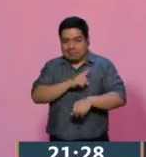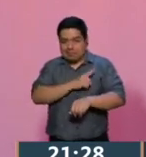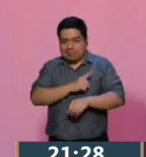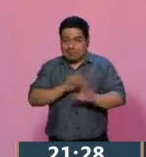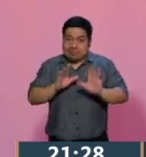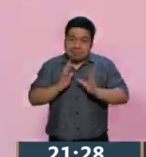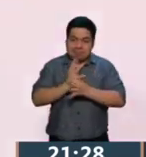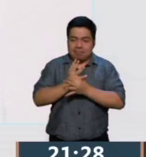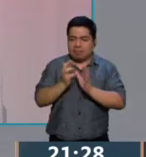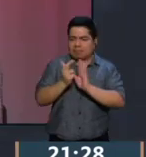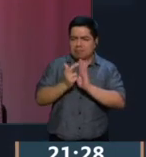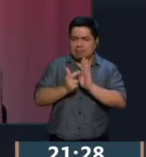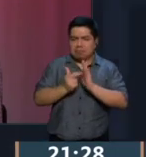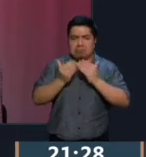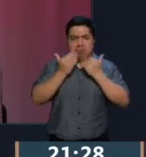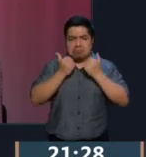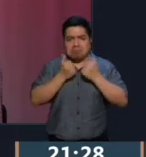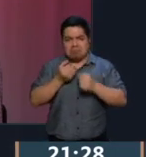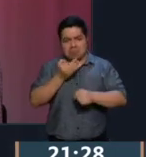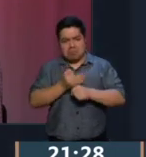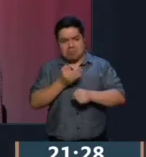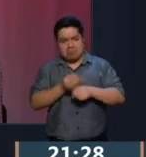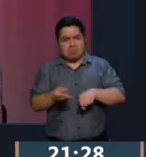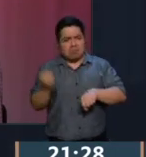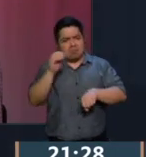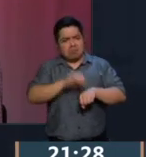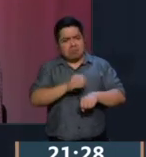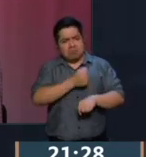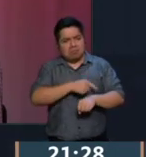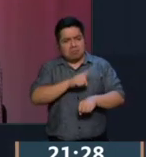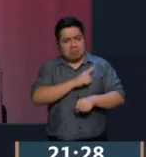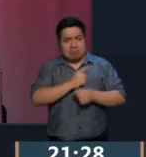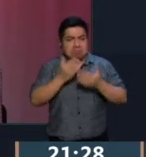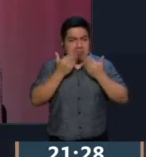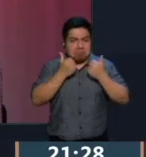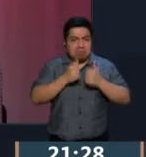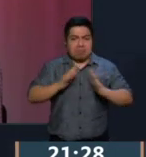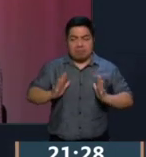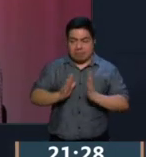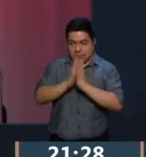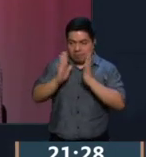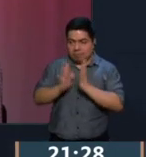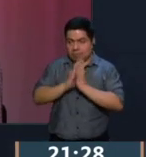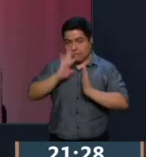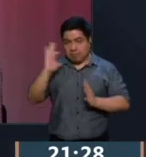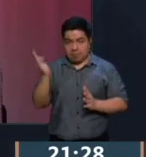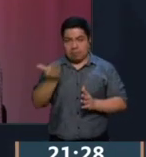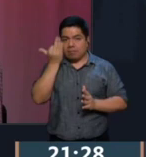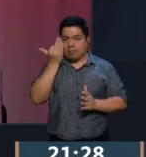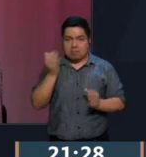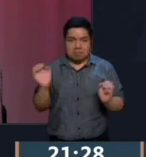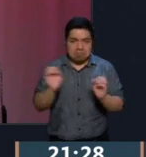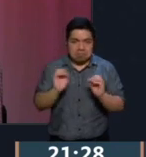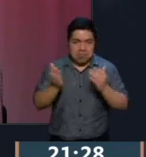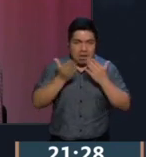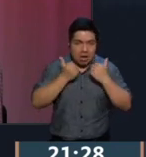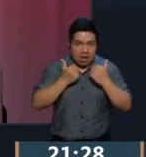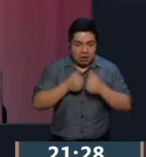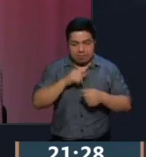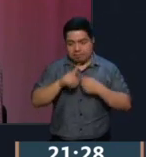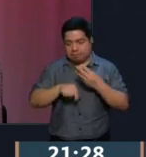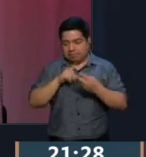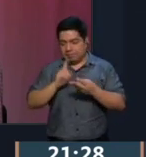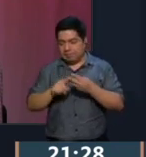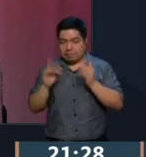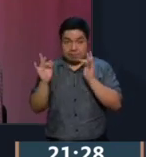hay un protocolo de salud que se esté implementando. No hay participación del gobierno federal en todo este proceso. La falta